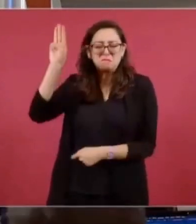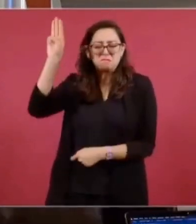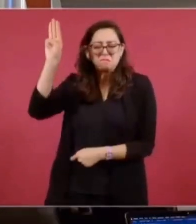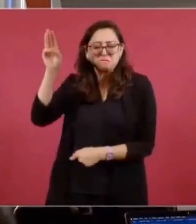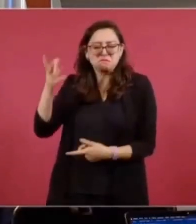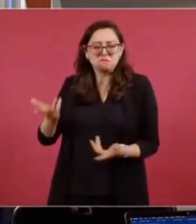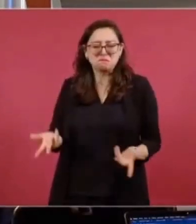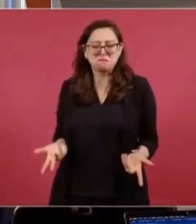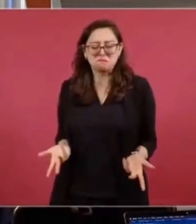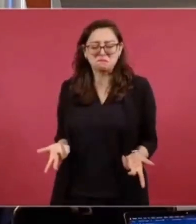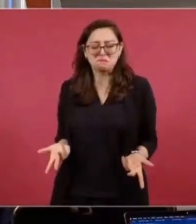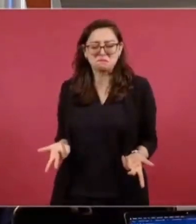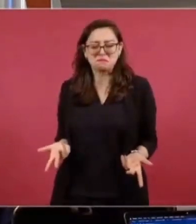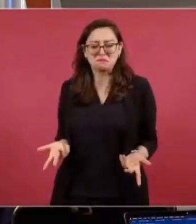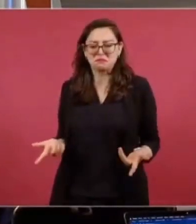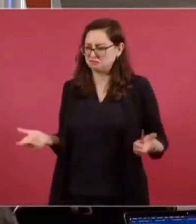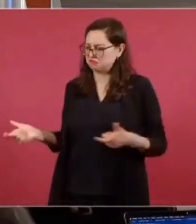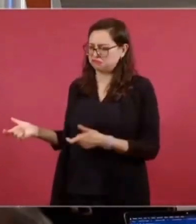ametrallaron,